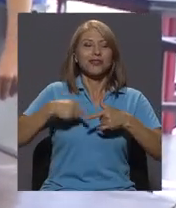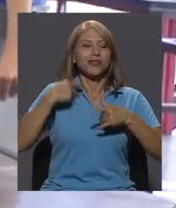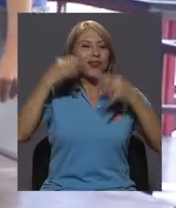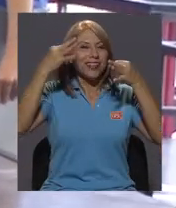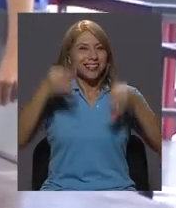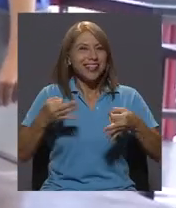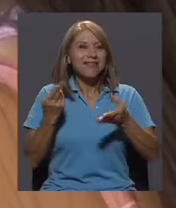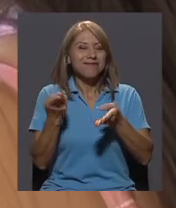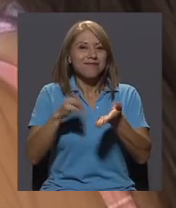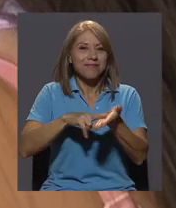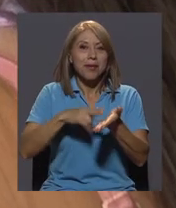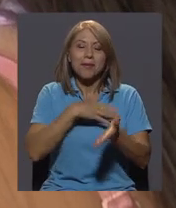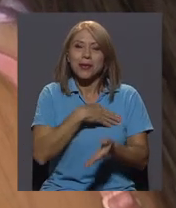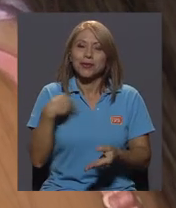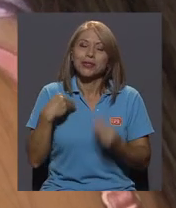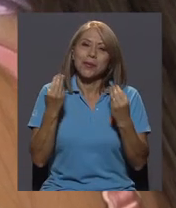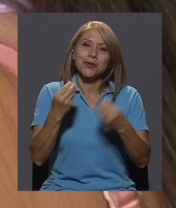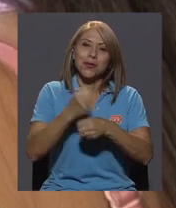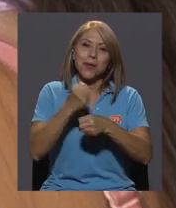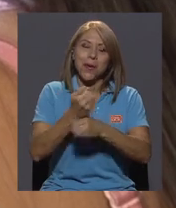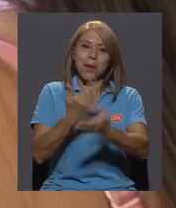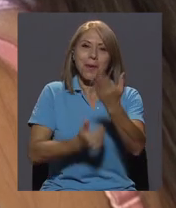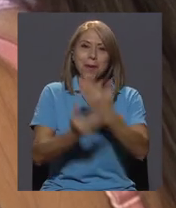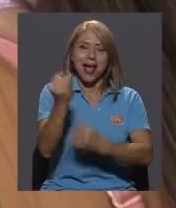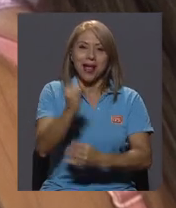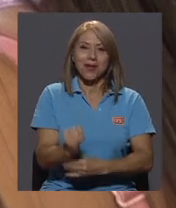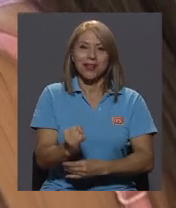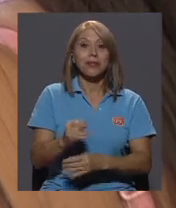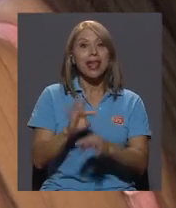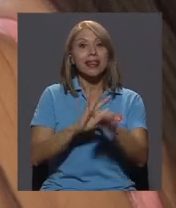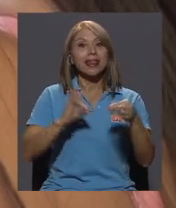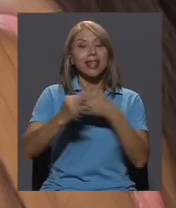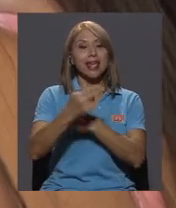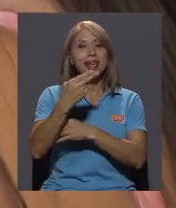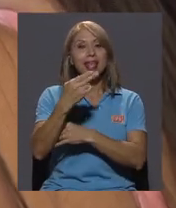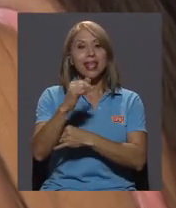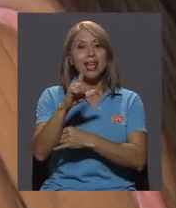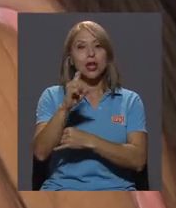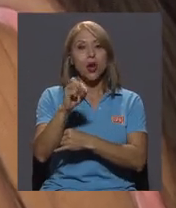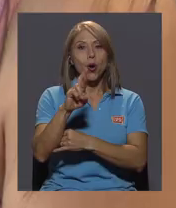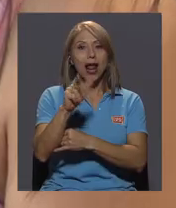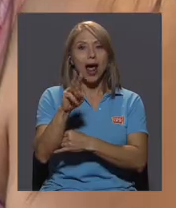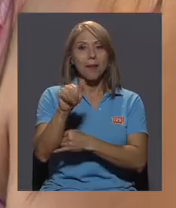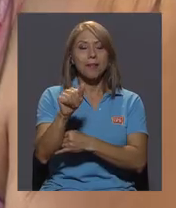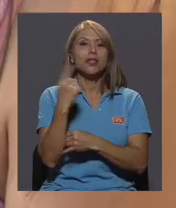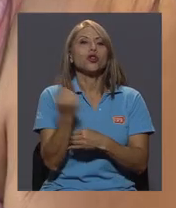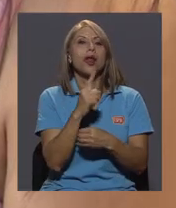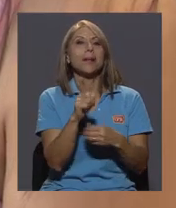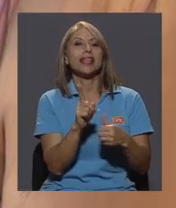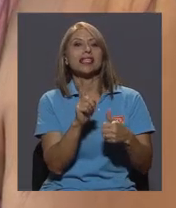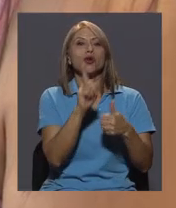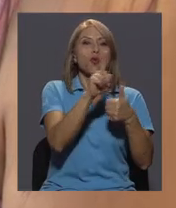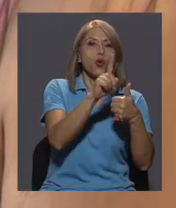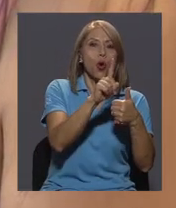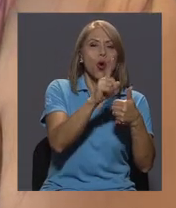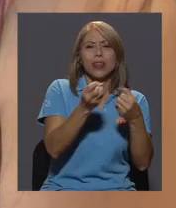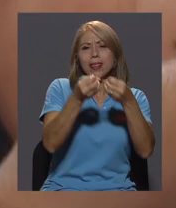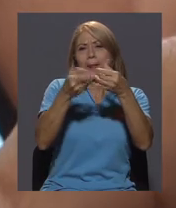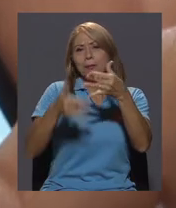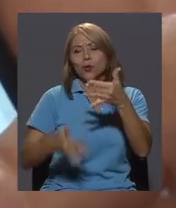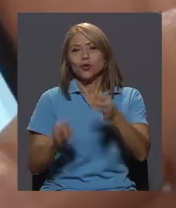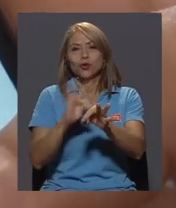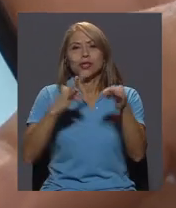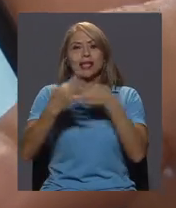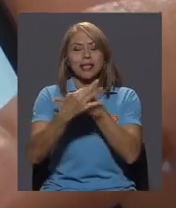me decidí porque me gusta mucho lo que es manualidades. El taller de Hilorama es tan solo uno de los muchos talleres